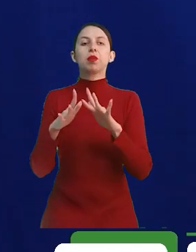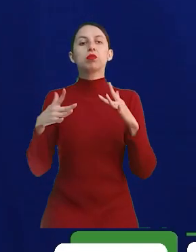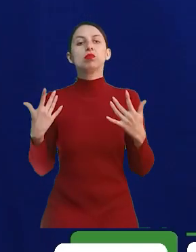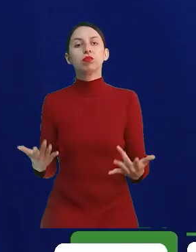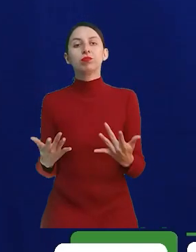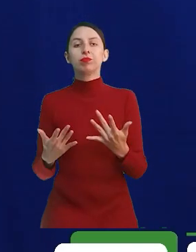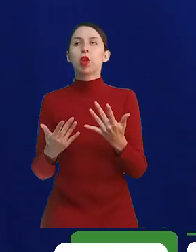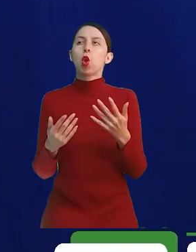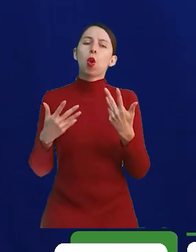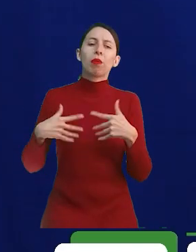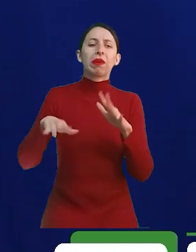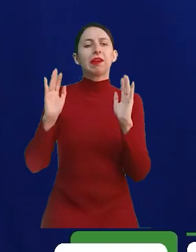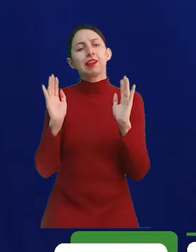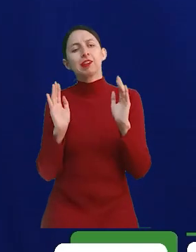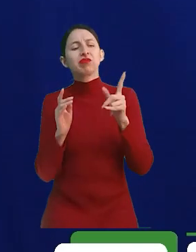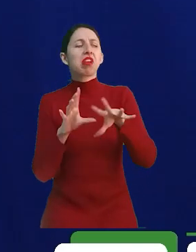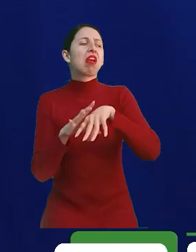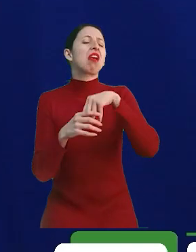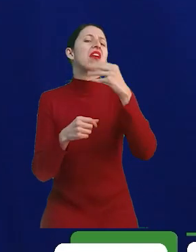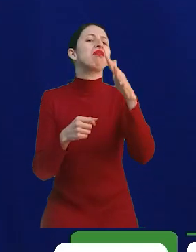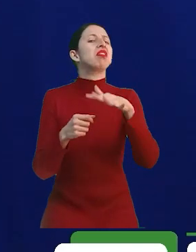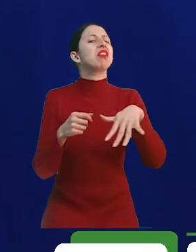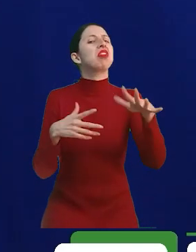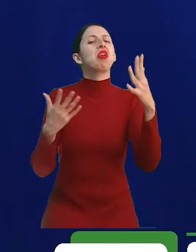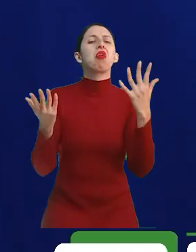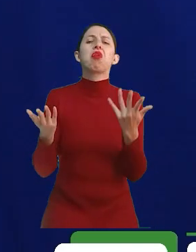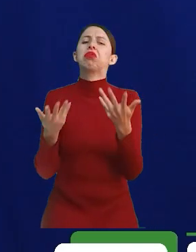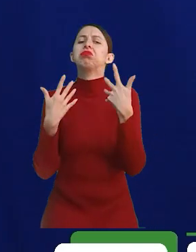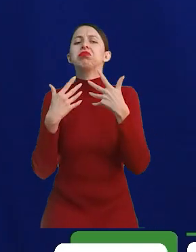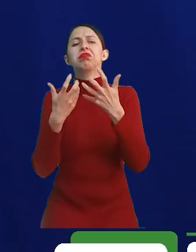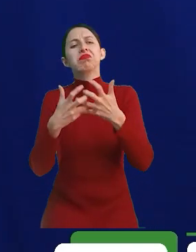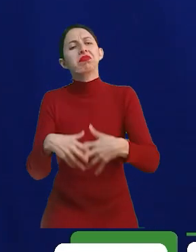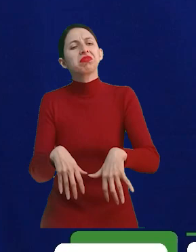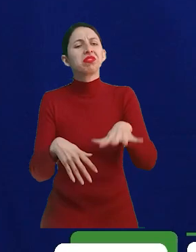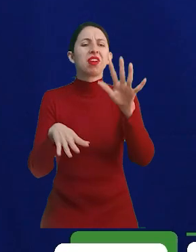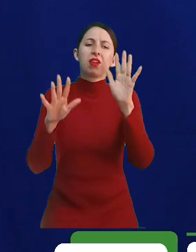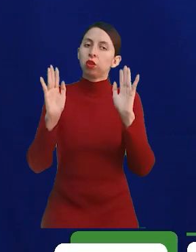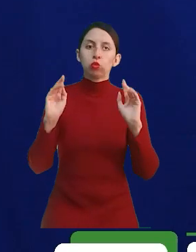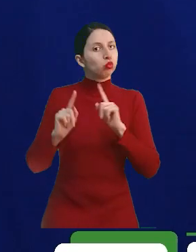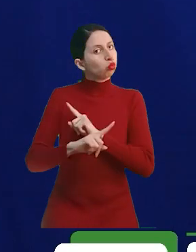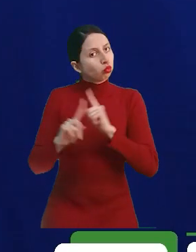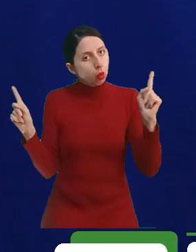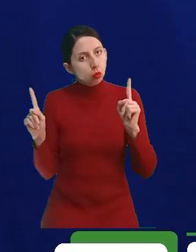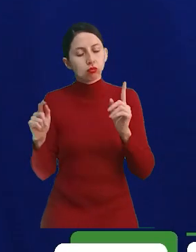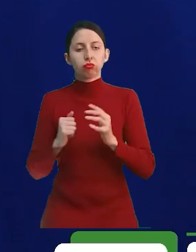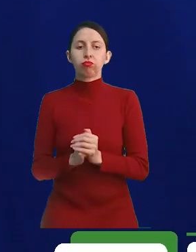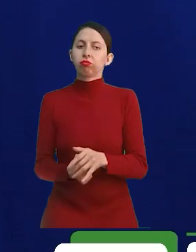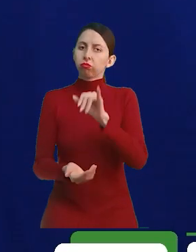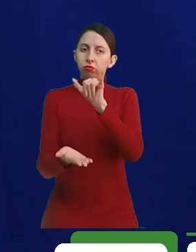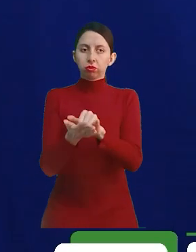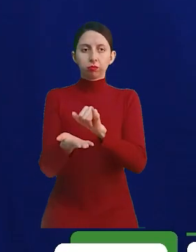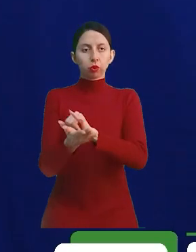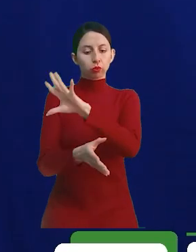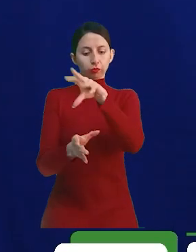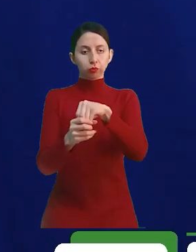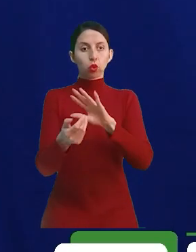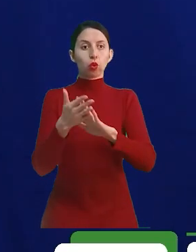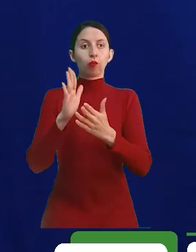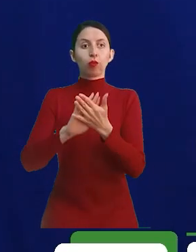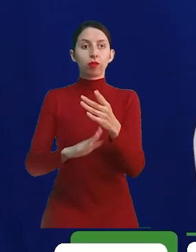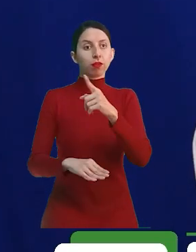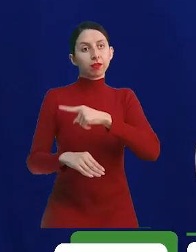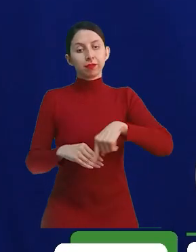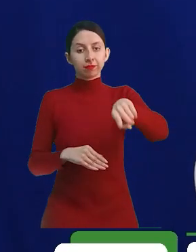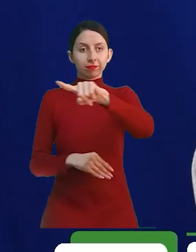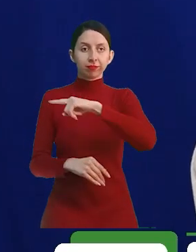en la Facultad de Educación no sean de pronto unos indicadores externos de algunas empresas estandarizadas sino que